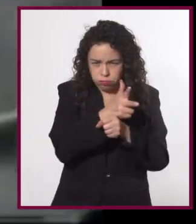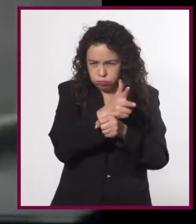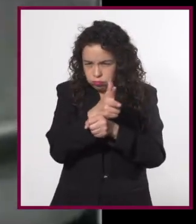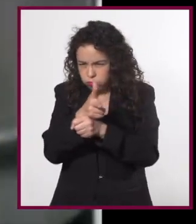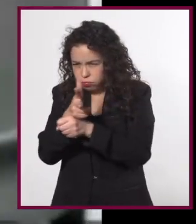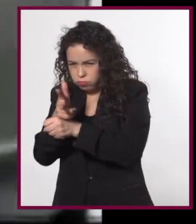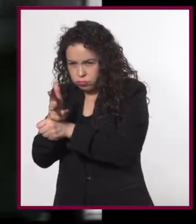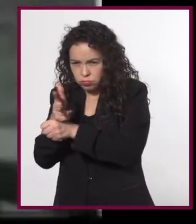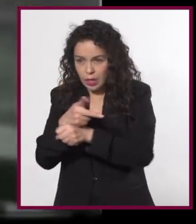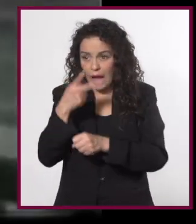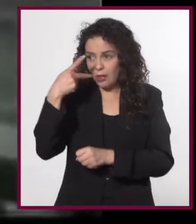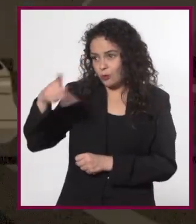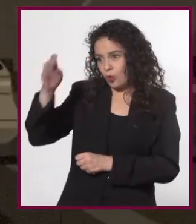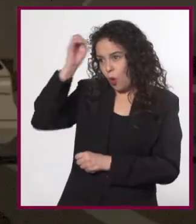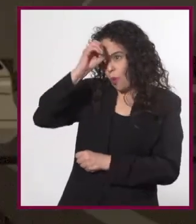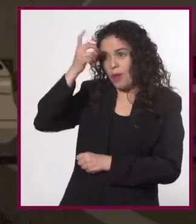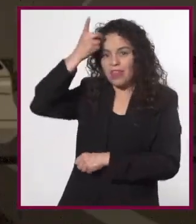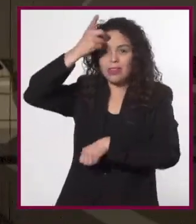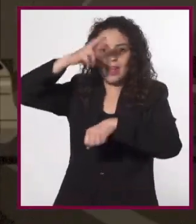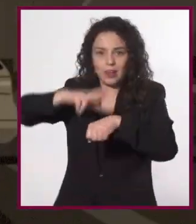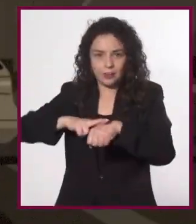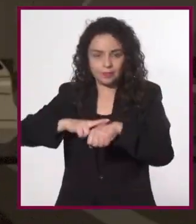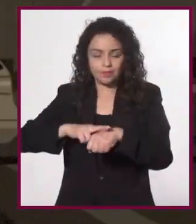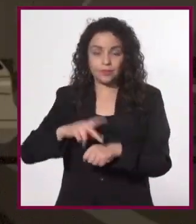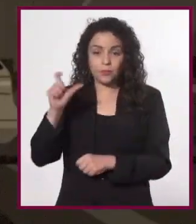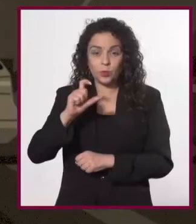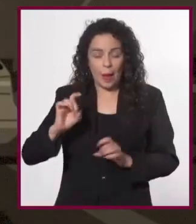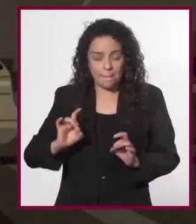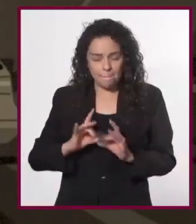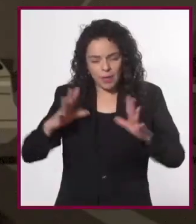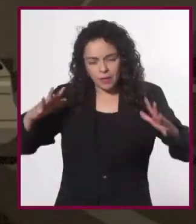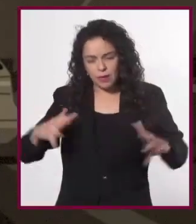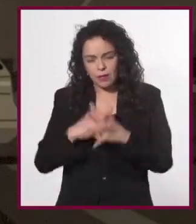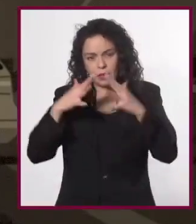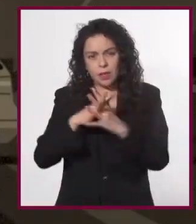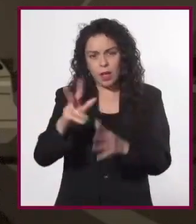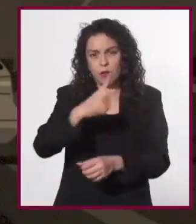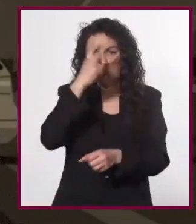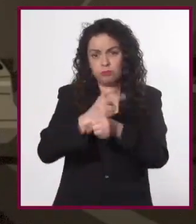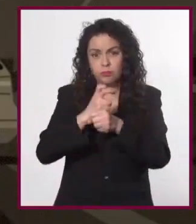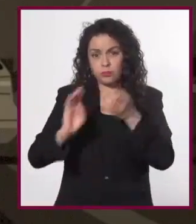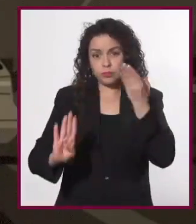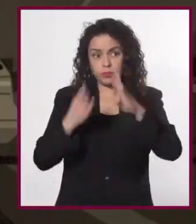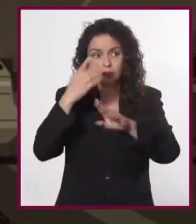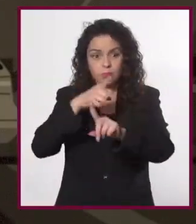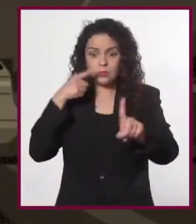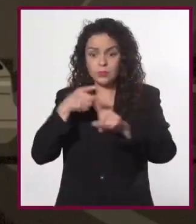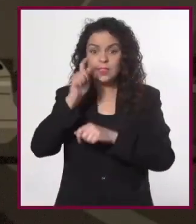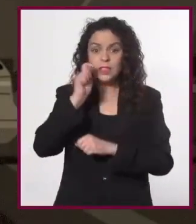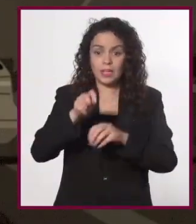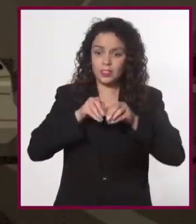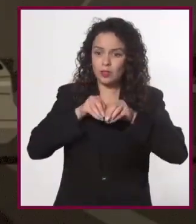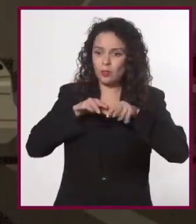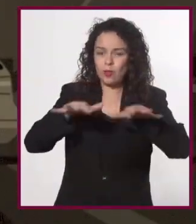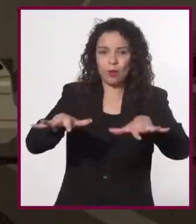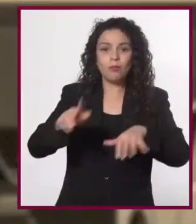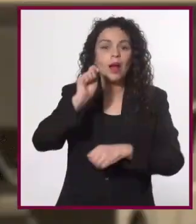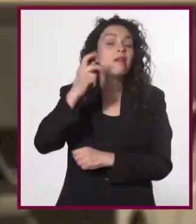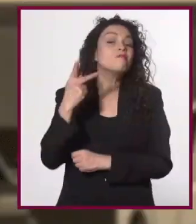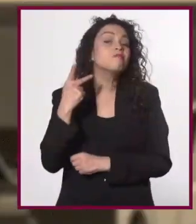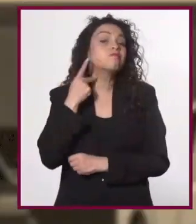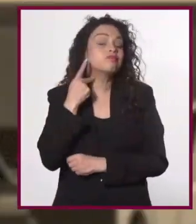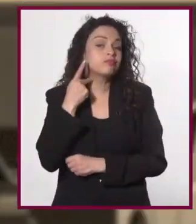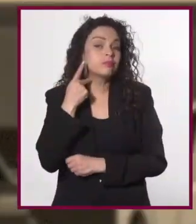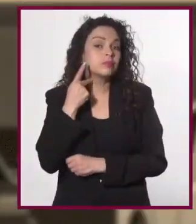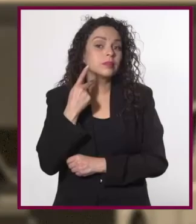director. Cuando estalló la Segunda Guerra Mundial, el documental se convirtió casi en sinónimo de propaganda política. Una